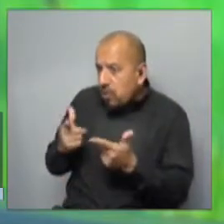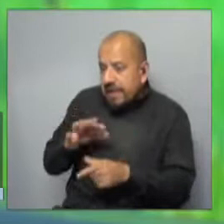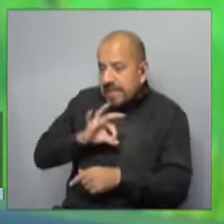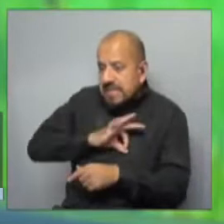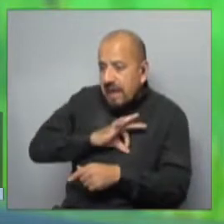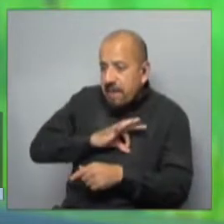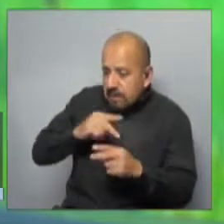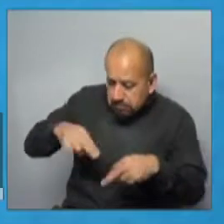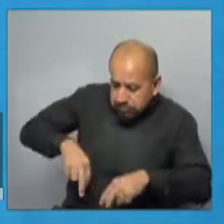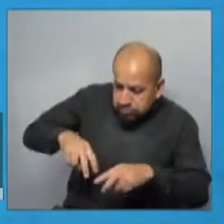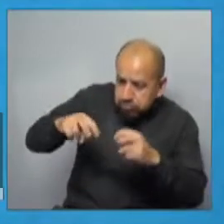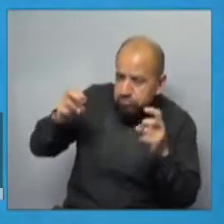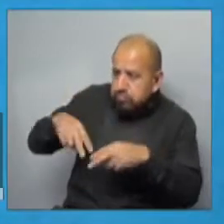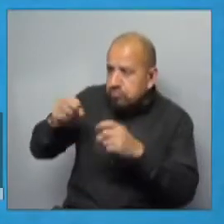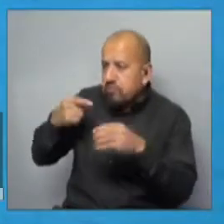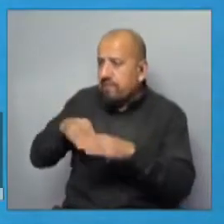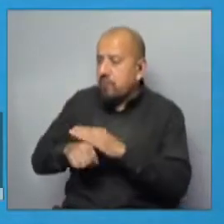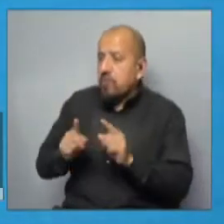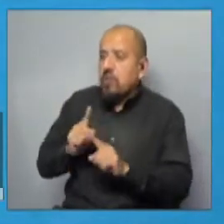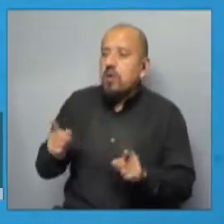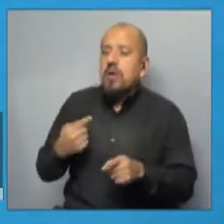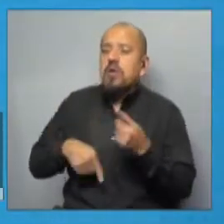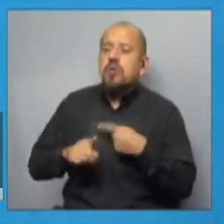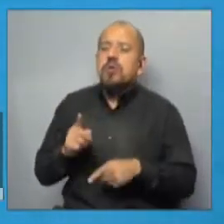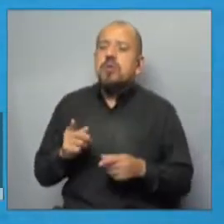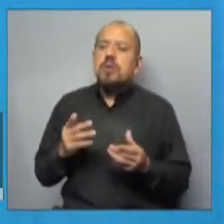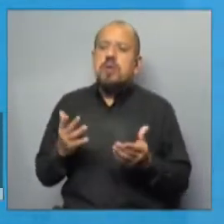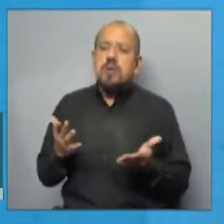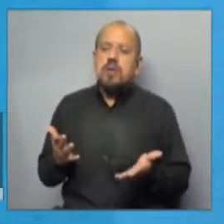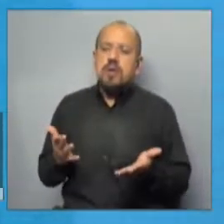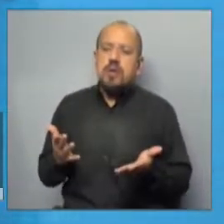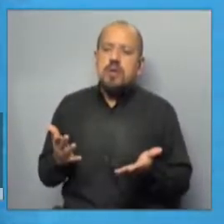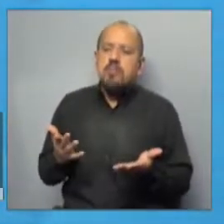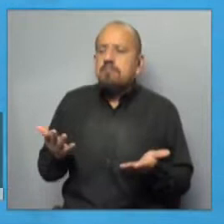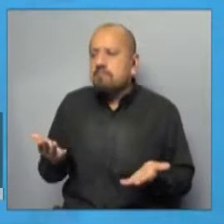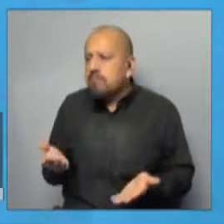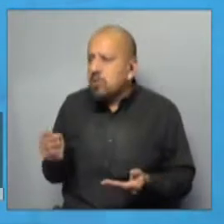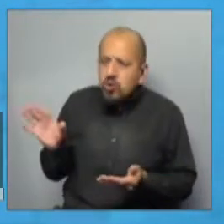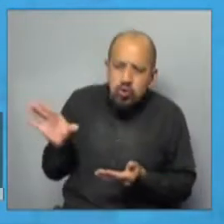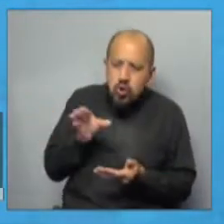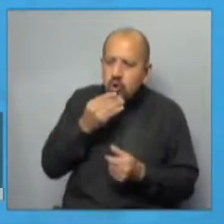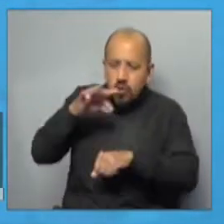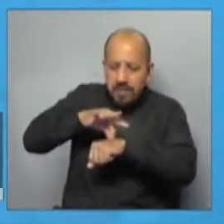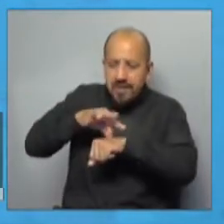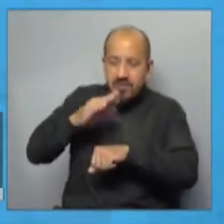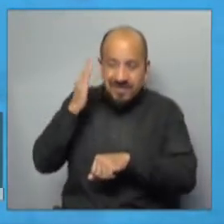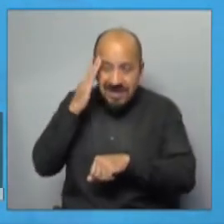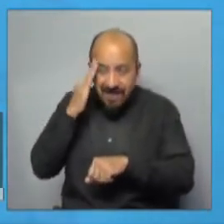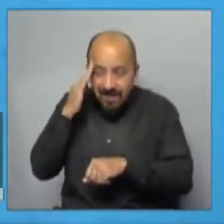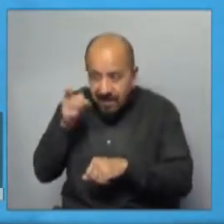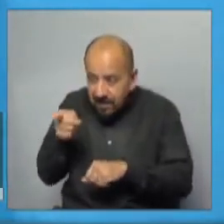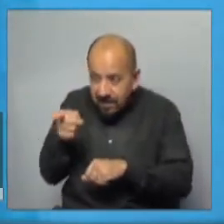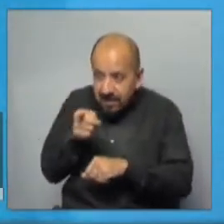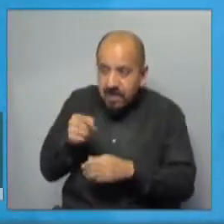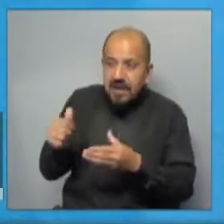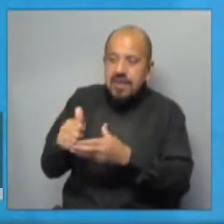es bastante complejo que es el terreno médico en el sentido de que no sé si todos los médicos están capacitados como para poder realizar